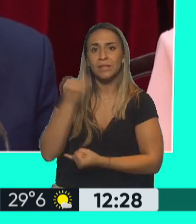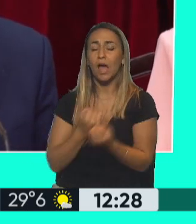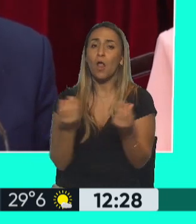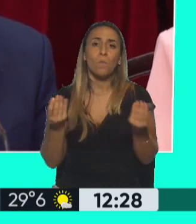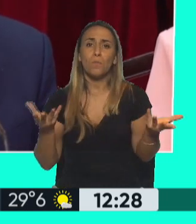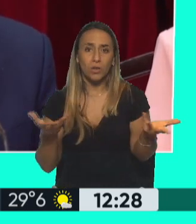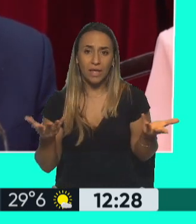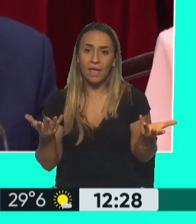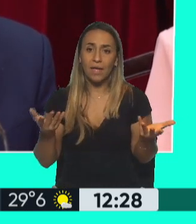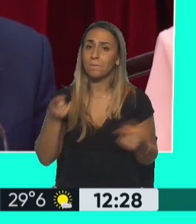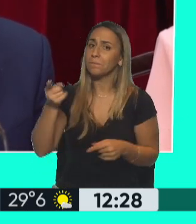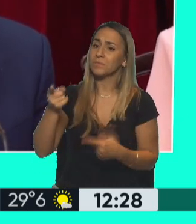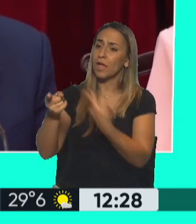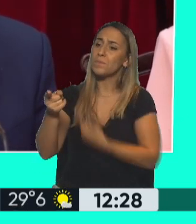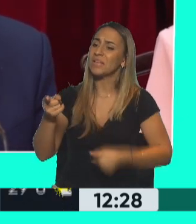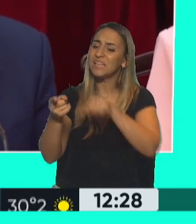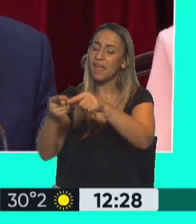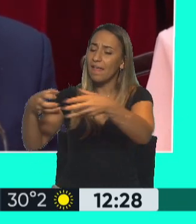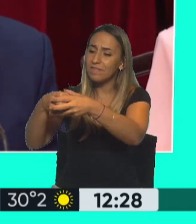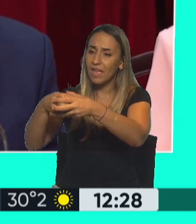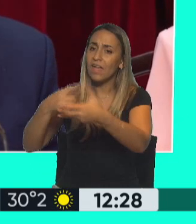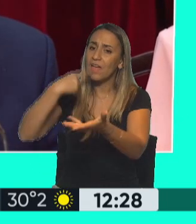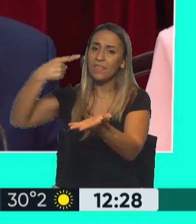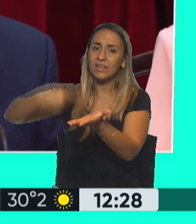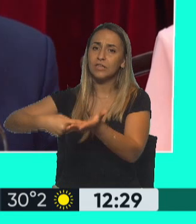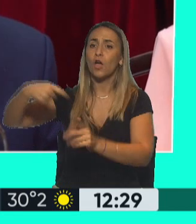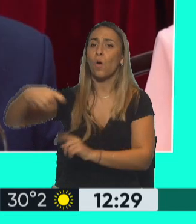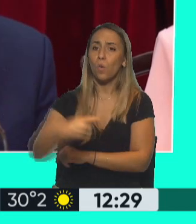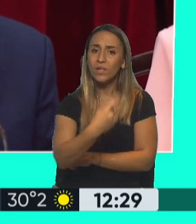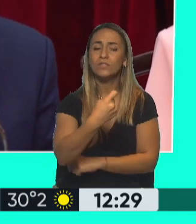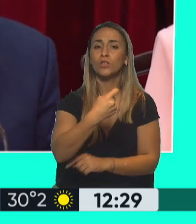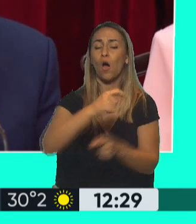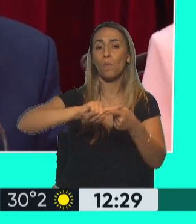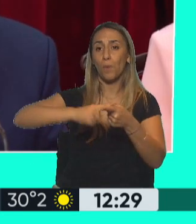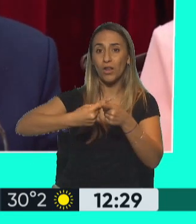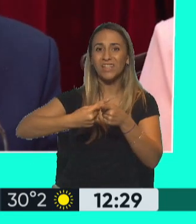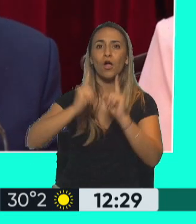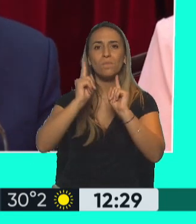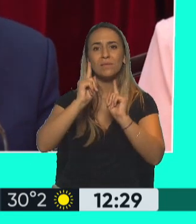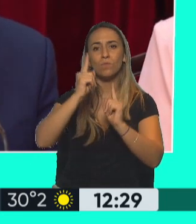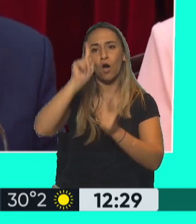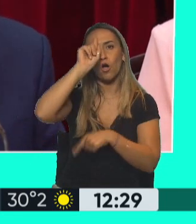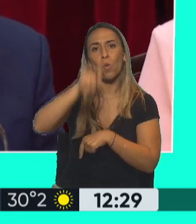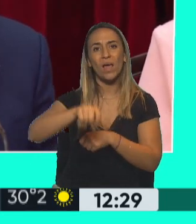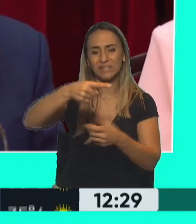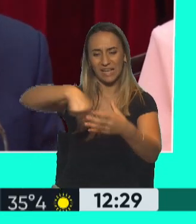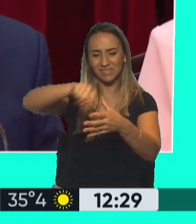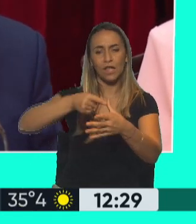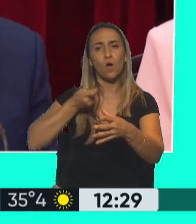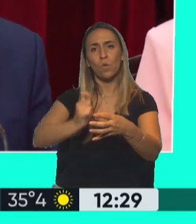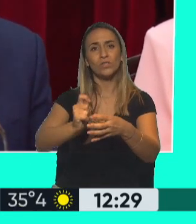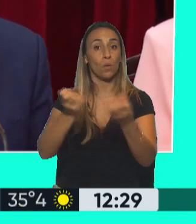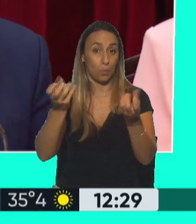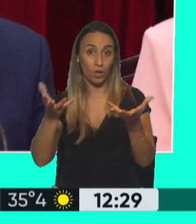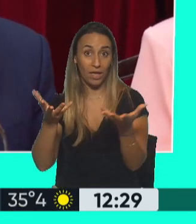presidente ha tomado la iniciativa de iniciar el juicio político a las máximas autoridades de la Suprema Corte. ¿Por qué lo hace? Porque hay una